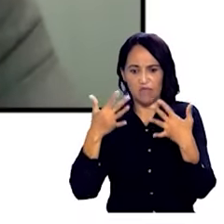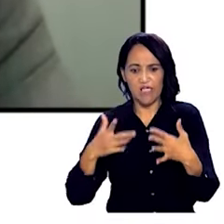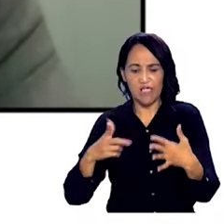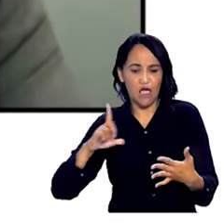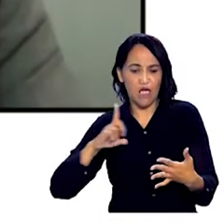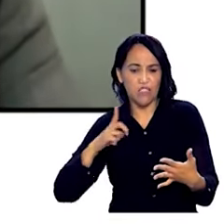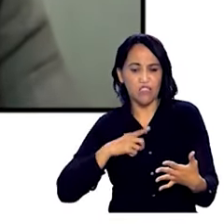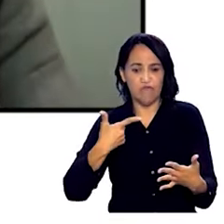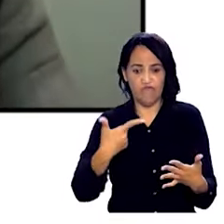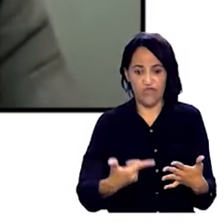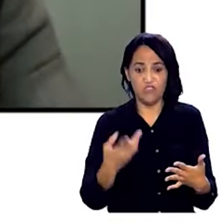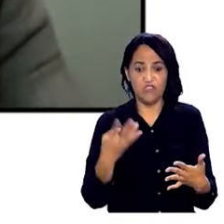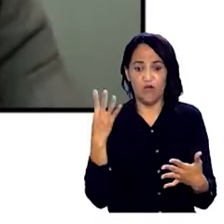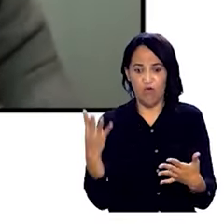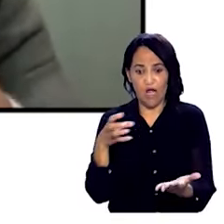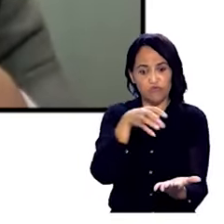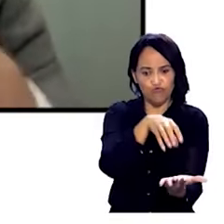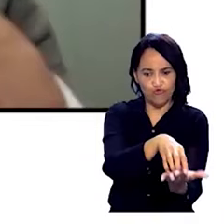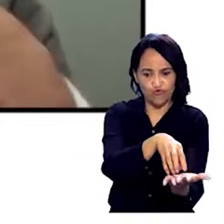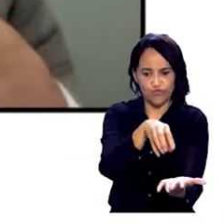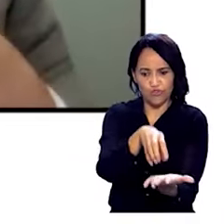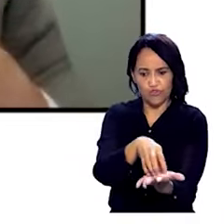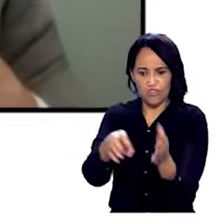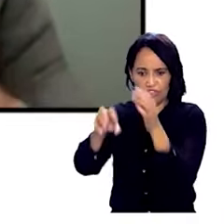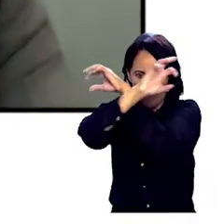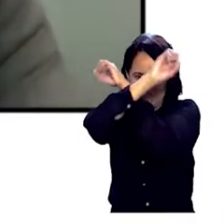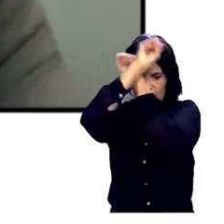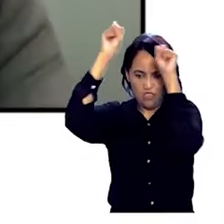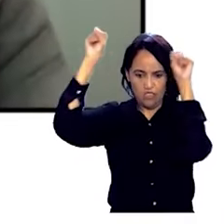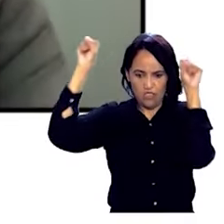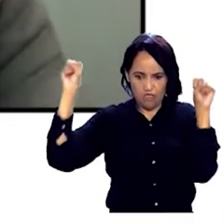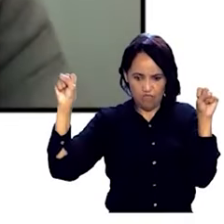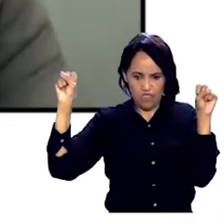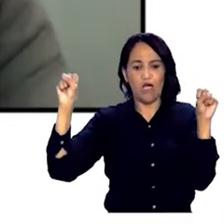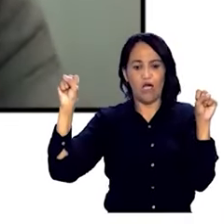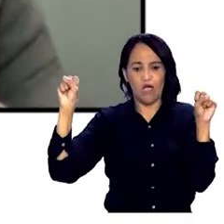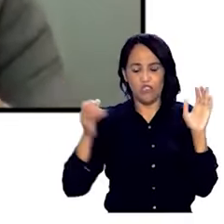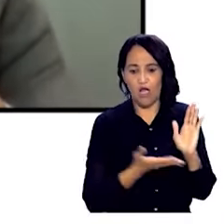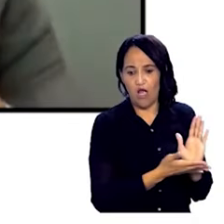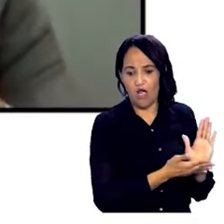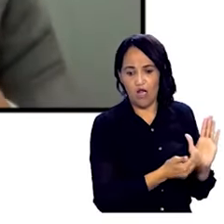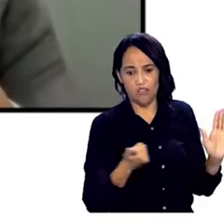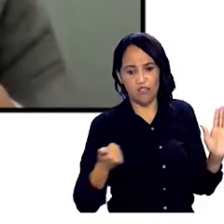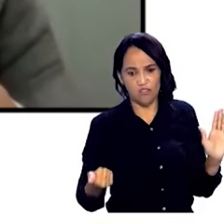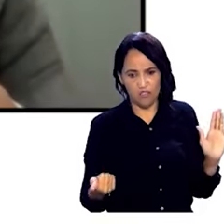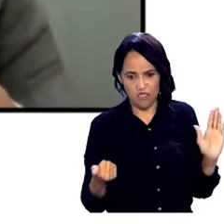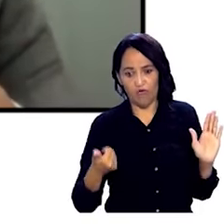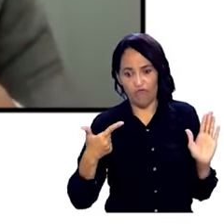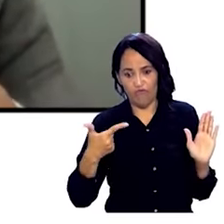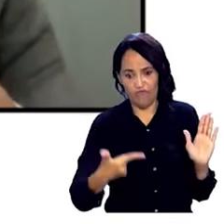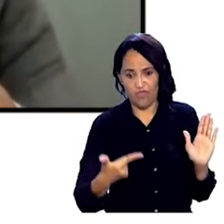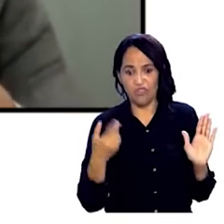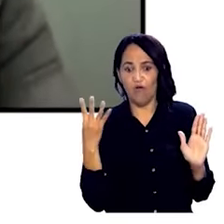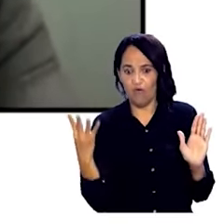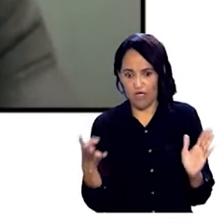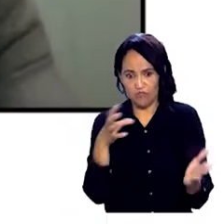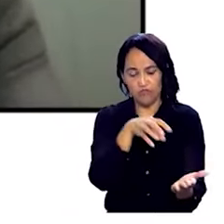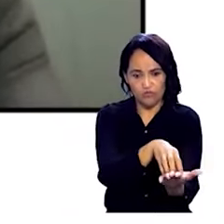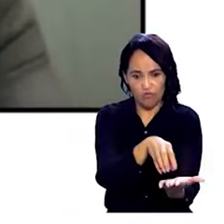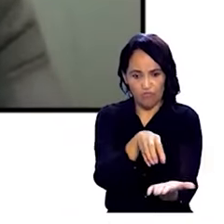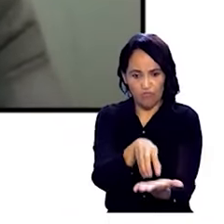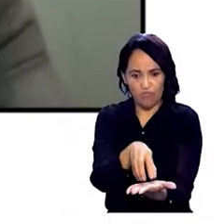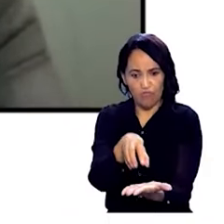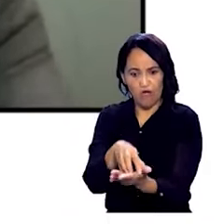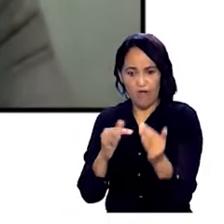útima instancia que Son las 24 supremas cortes de cada una de Las provincias y una